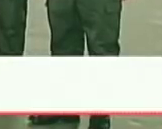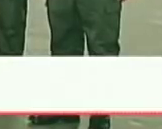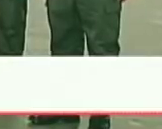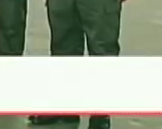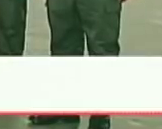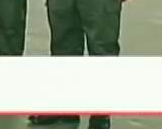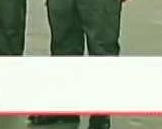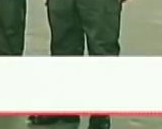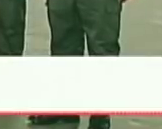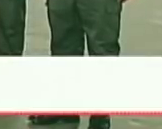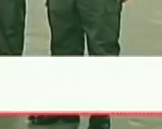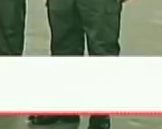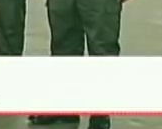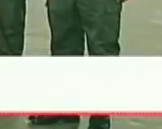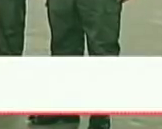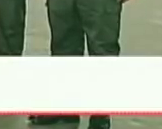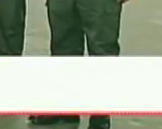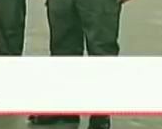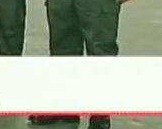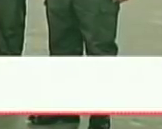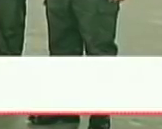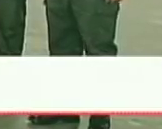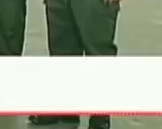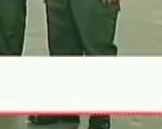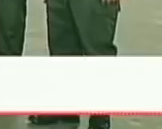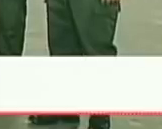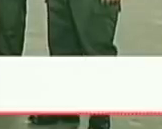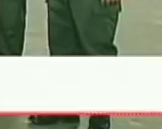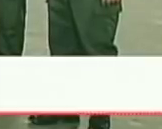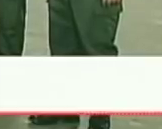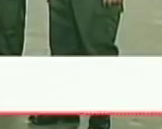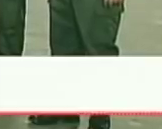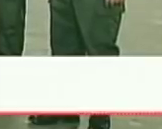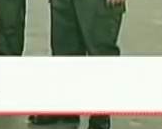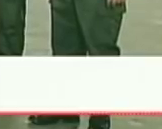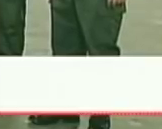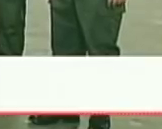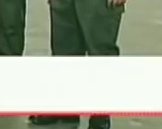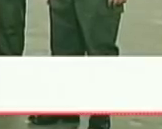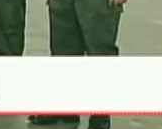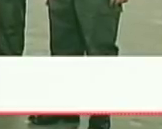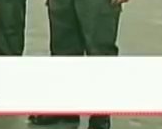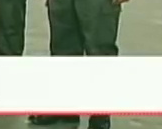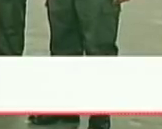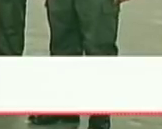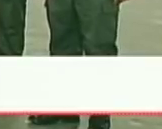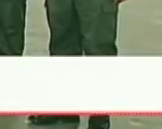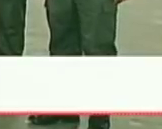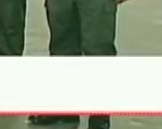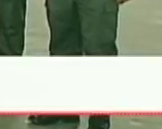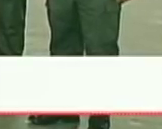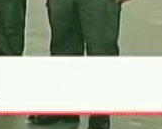la Semana Santa para evaluar, para pasar revista, para